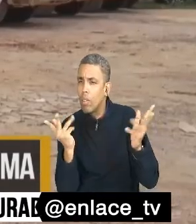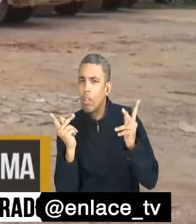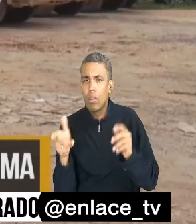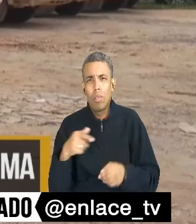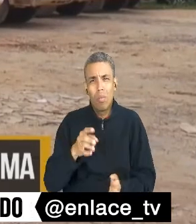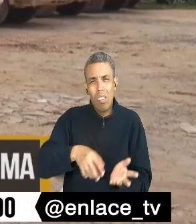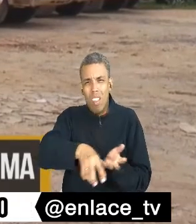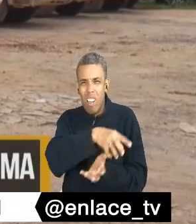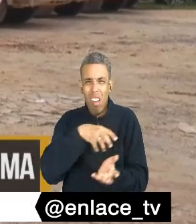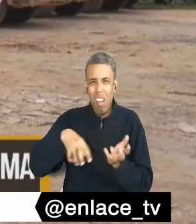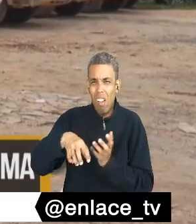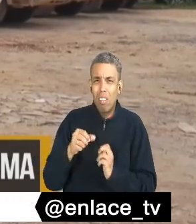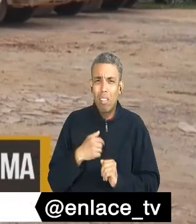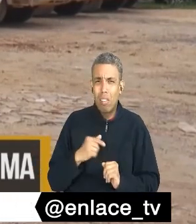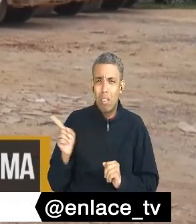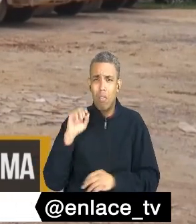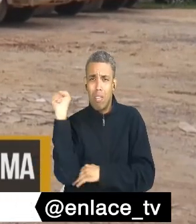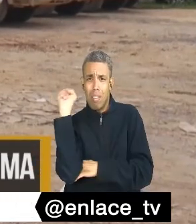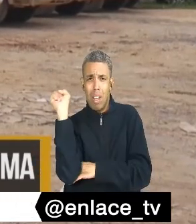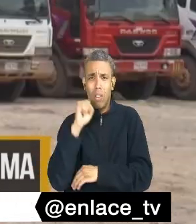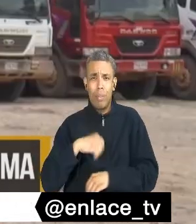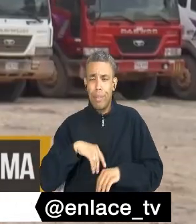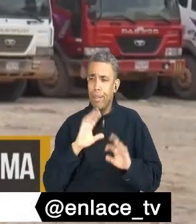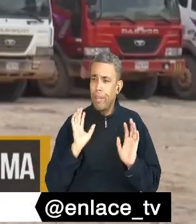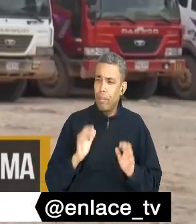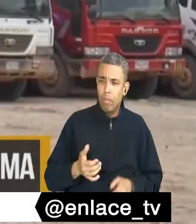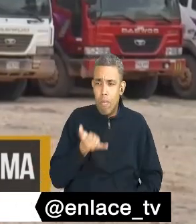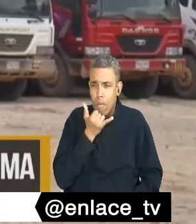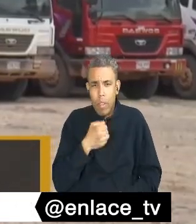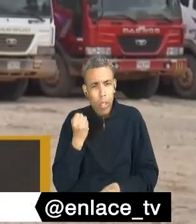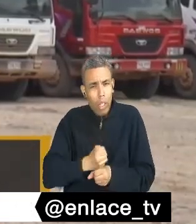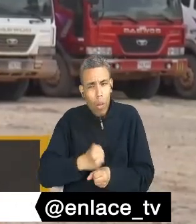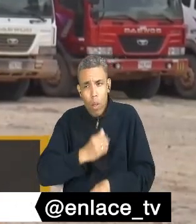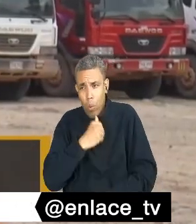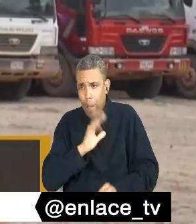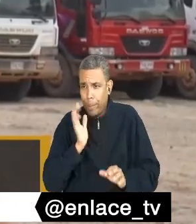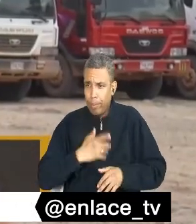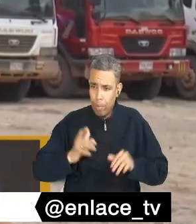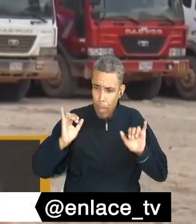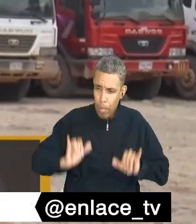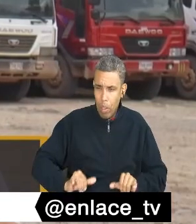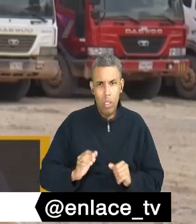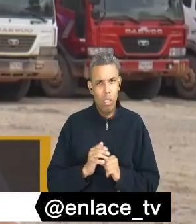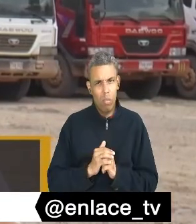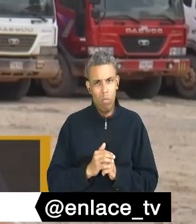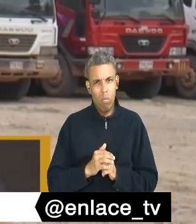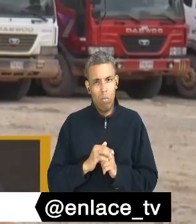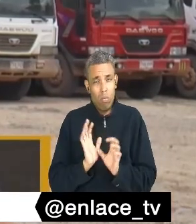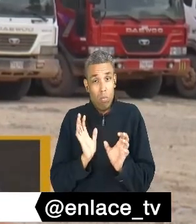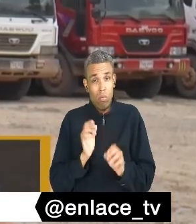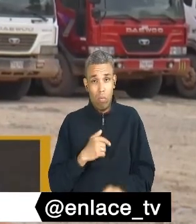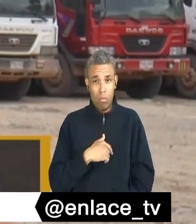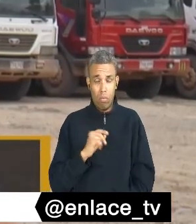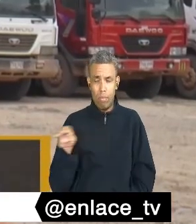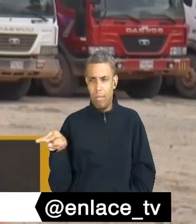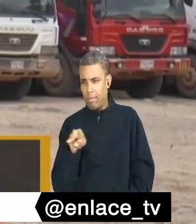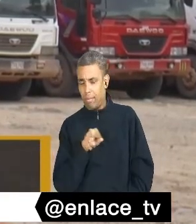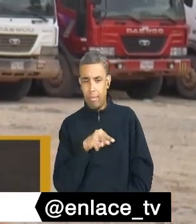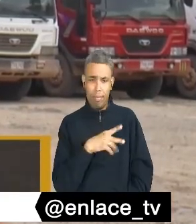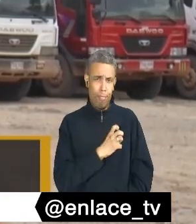no trabajan. No sé si es falta de maquinaria, qué está sucediendo, pero esto es más, a uno le duele porque esto